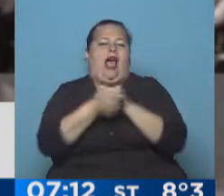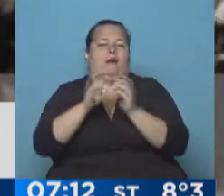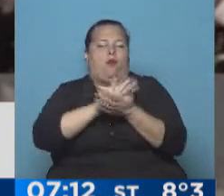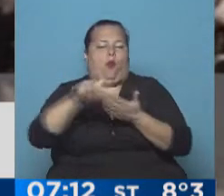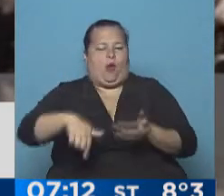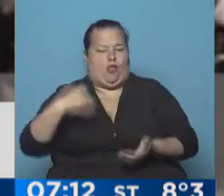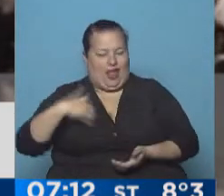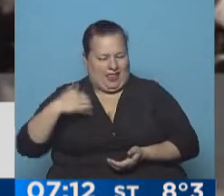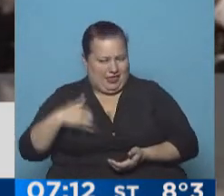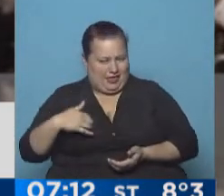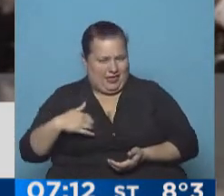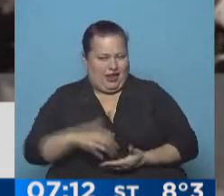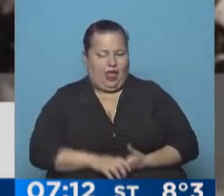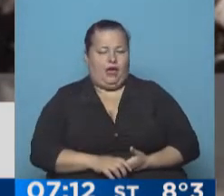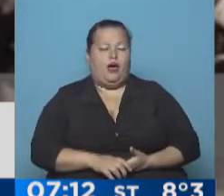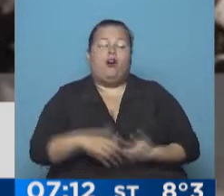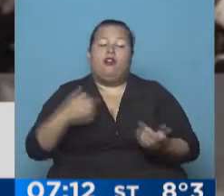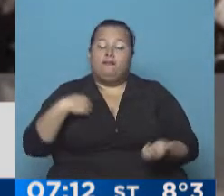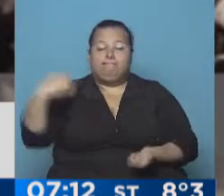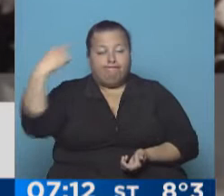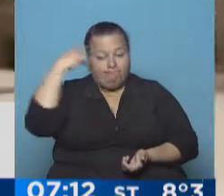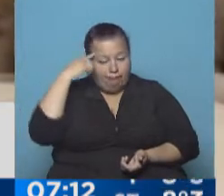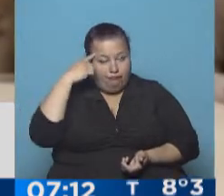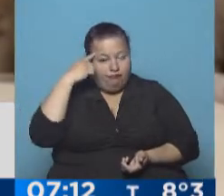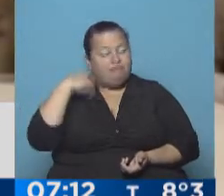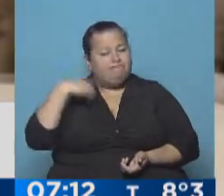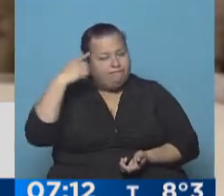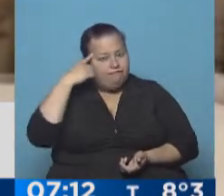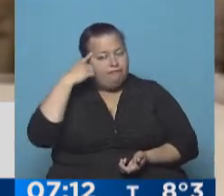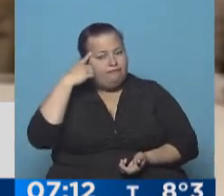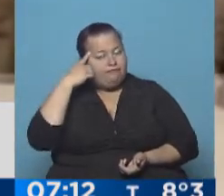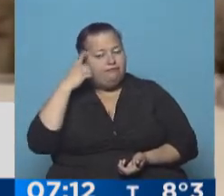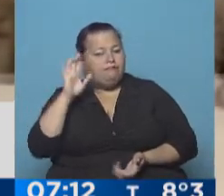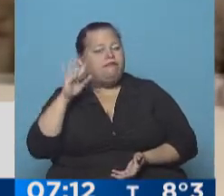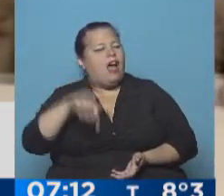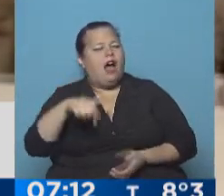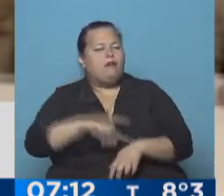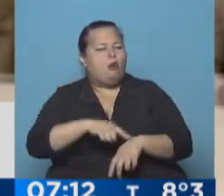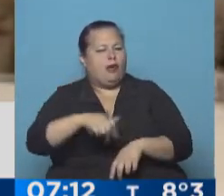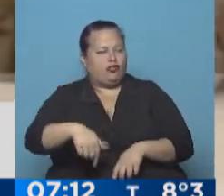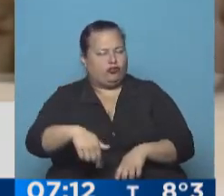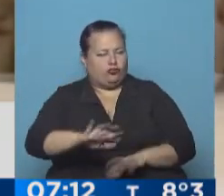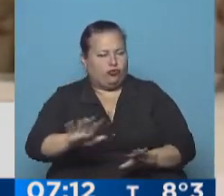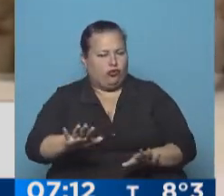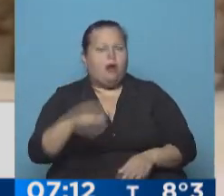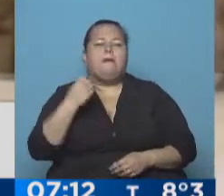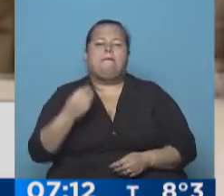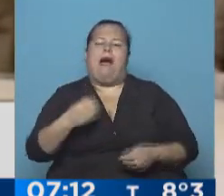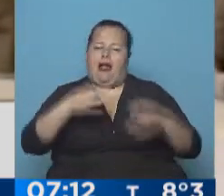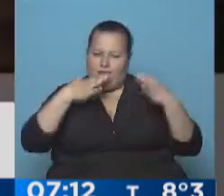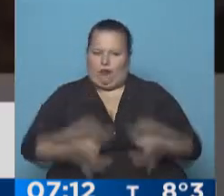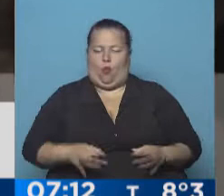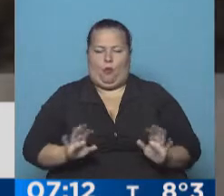país. Porque creemos que llegó la hora de que lo